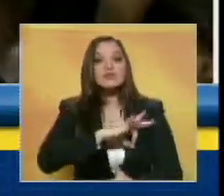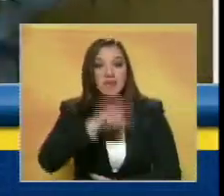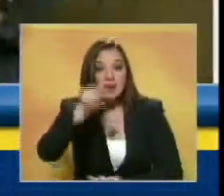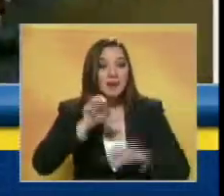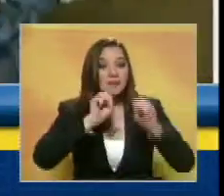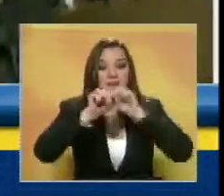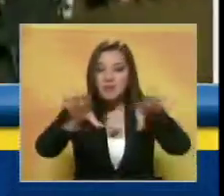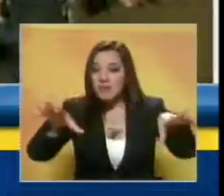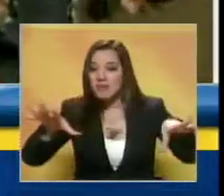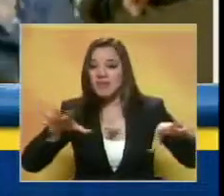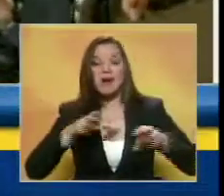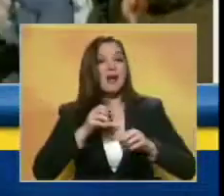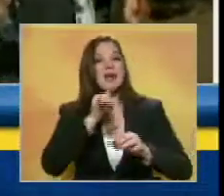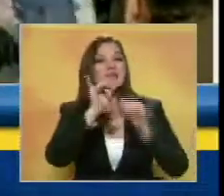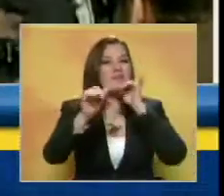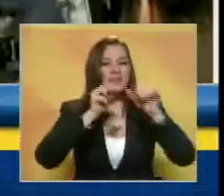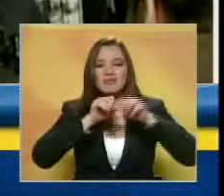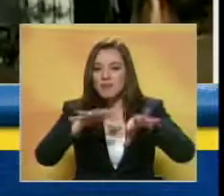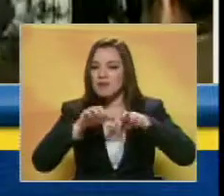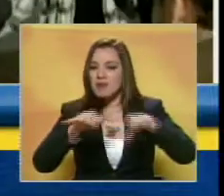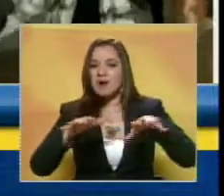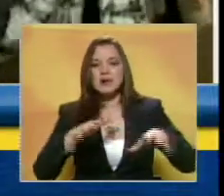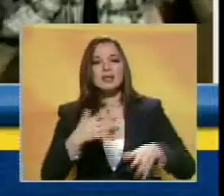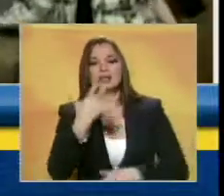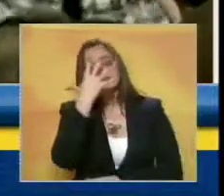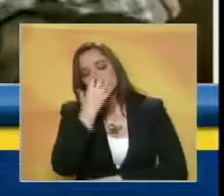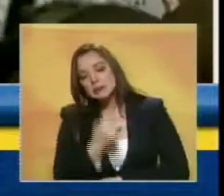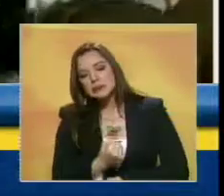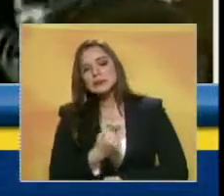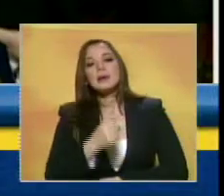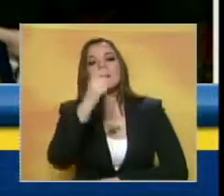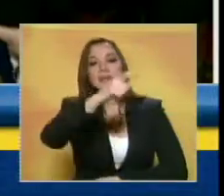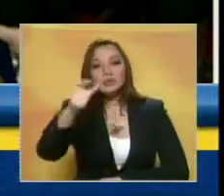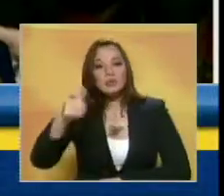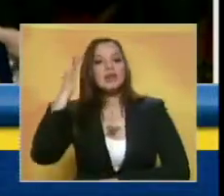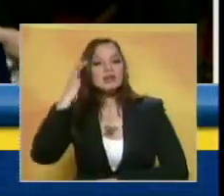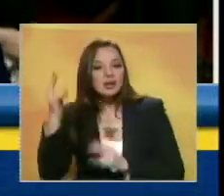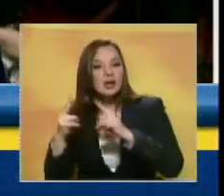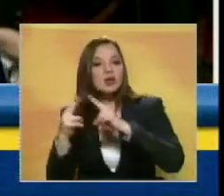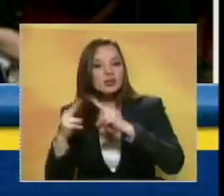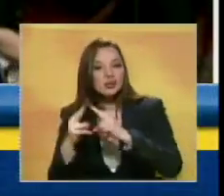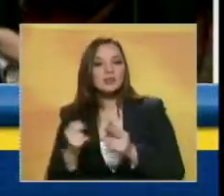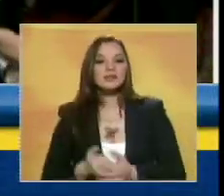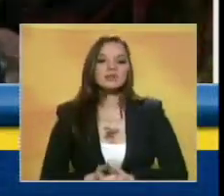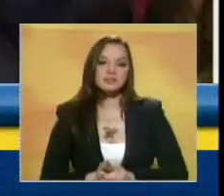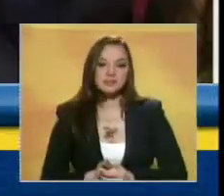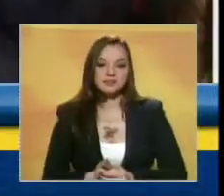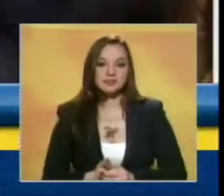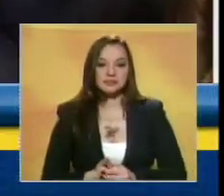han inundado con mensajes de amor y tristeza por parte de celebridades y fanáticos.